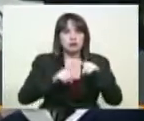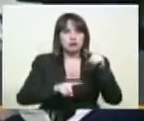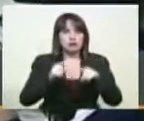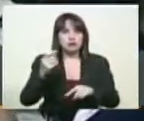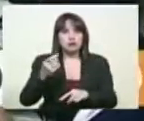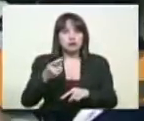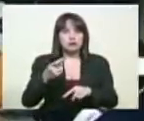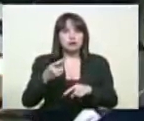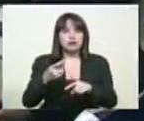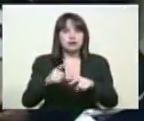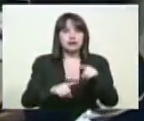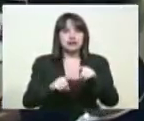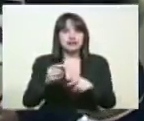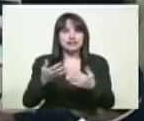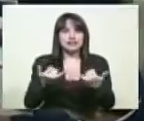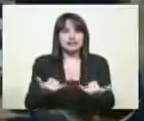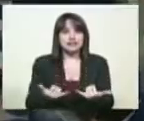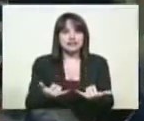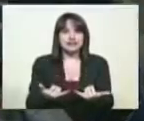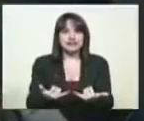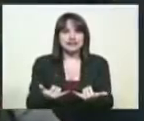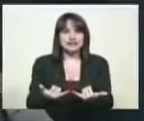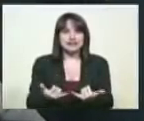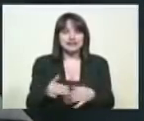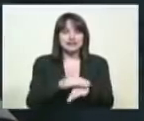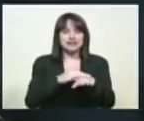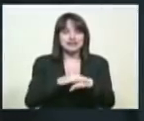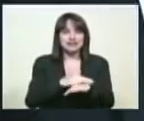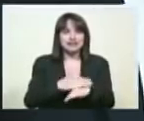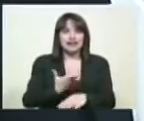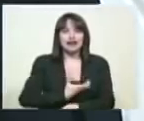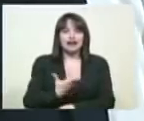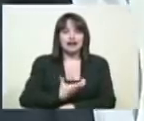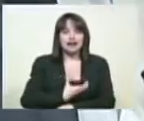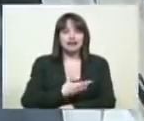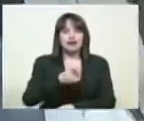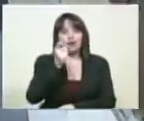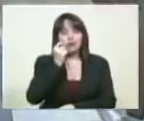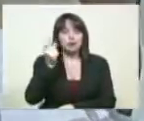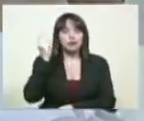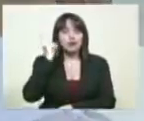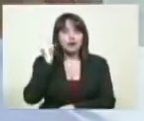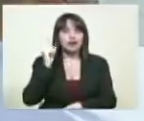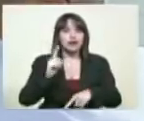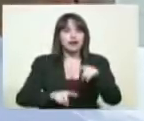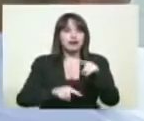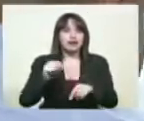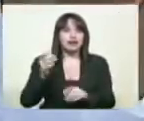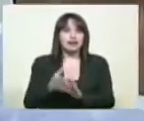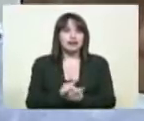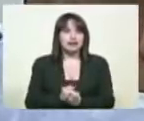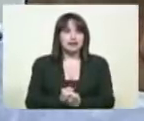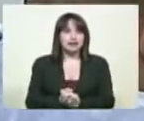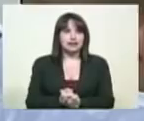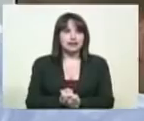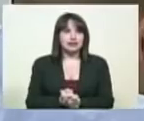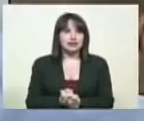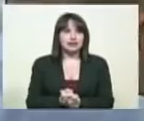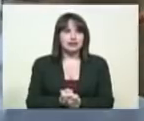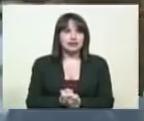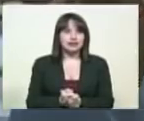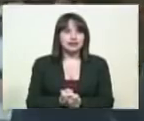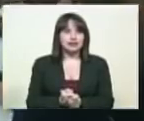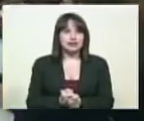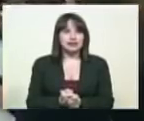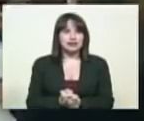sé que cuento con ustedes para el trabajo para impulsar el proyecto que es el proyecto de nuestro comandantes y el